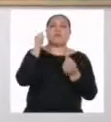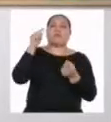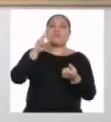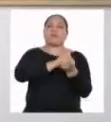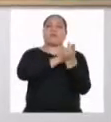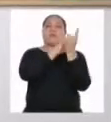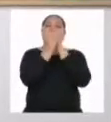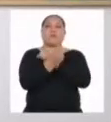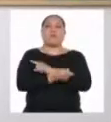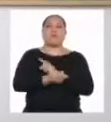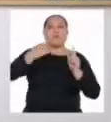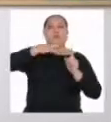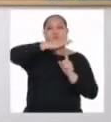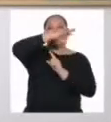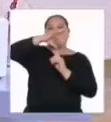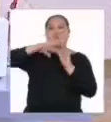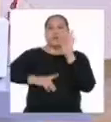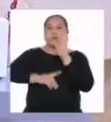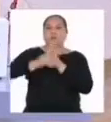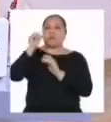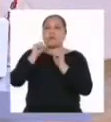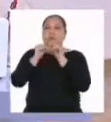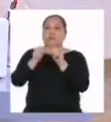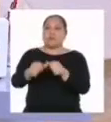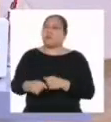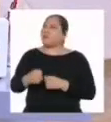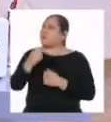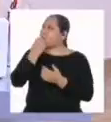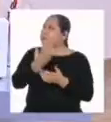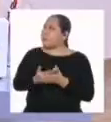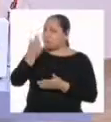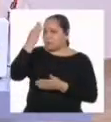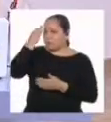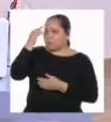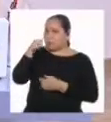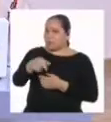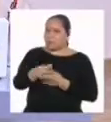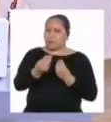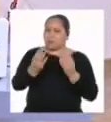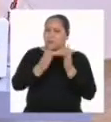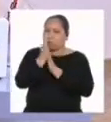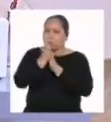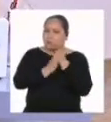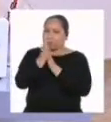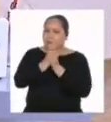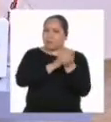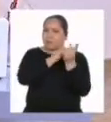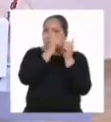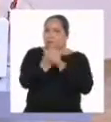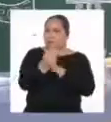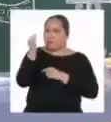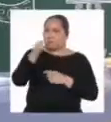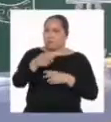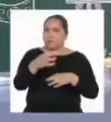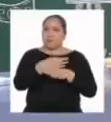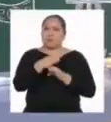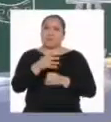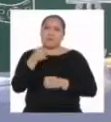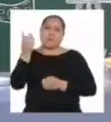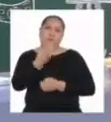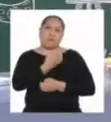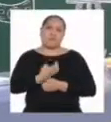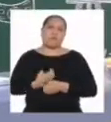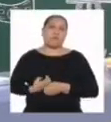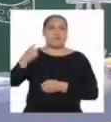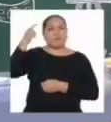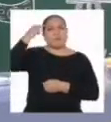cambio climático y al desarrollo sostenible. Qué bueno saber que hay muchas ganas de cambiar esta situación de parte del Estado. Creo